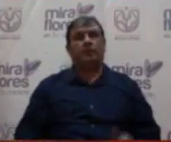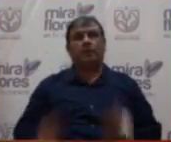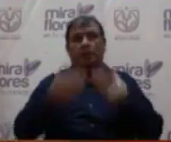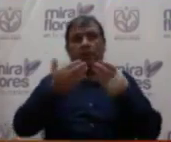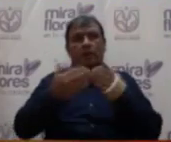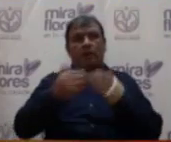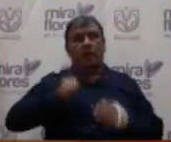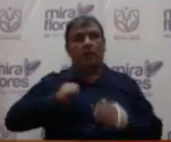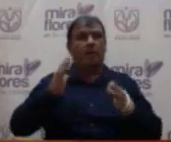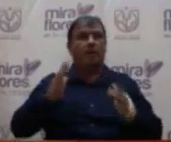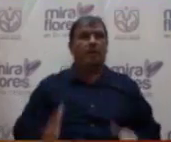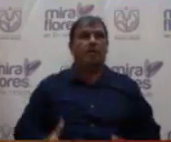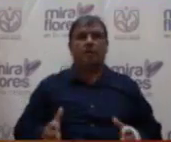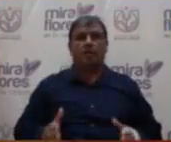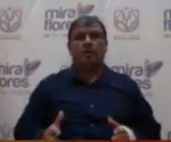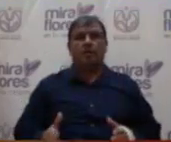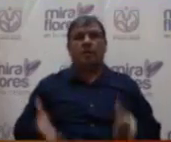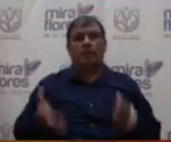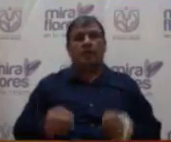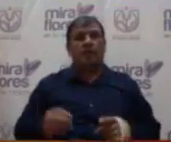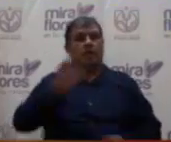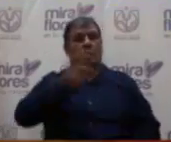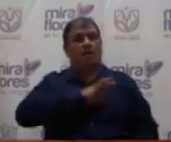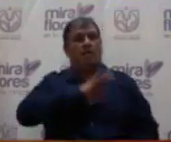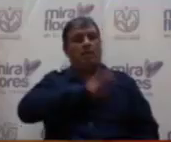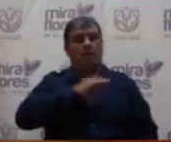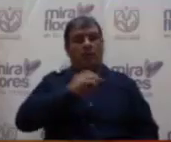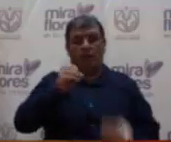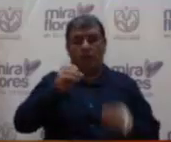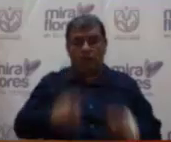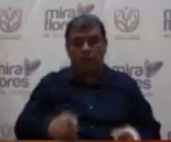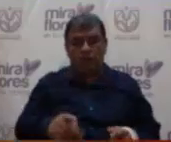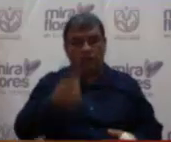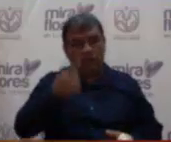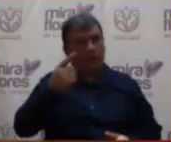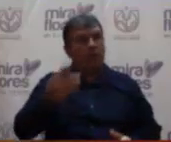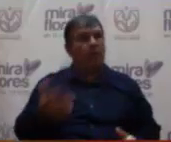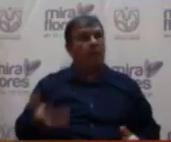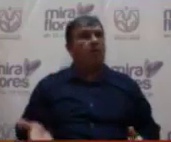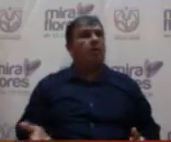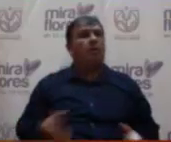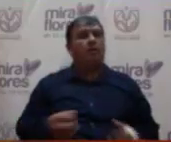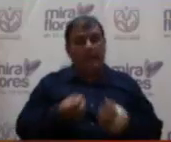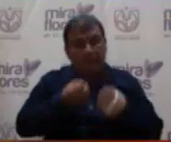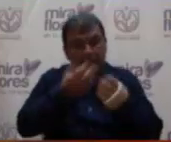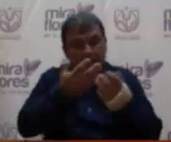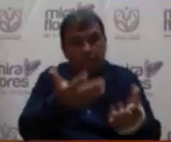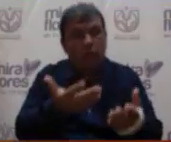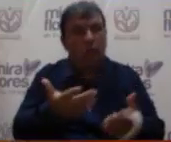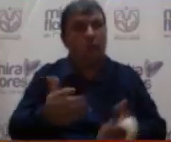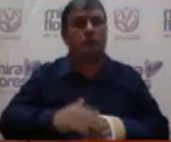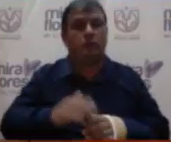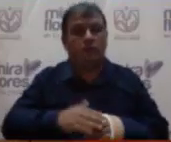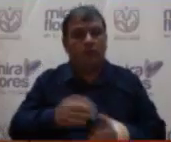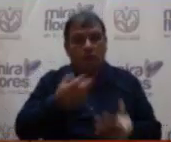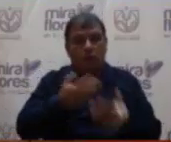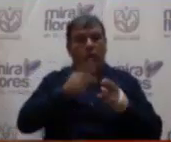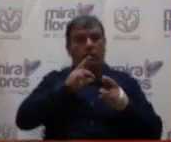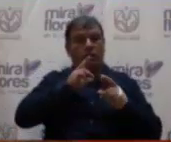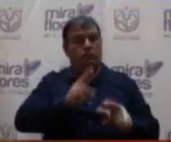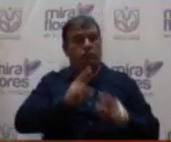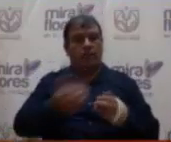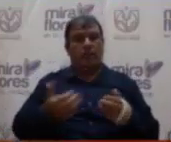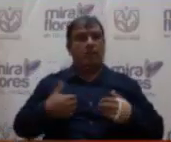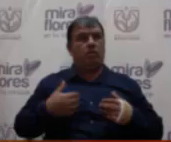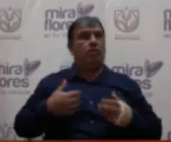Gracias, señor alcalde. Quería aprovechar la oportunidad para informar sobre los buenos resultados